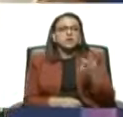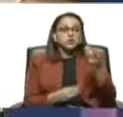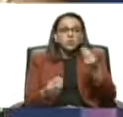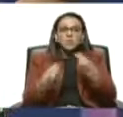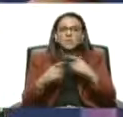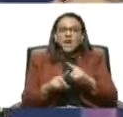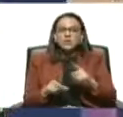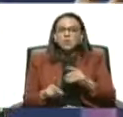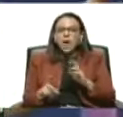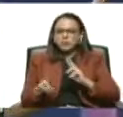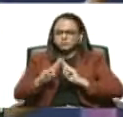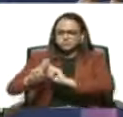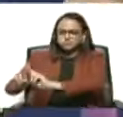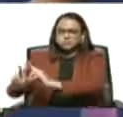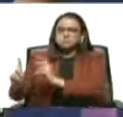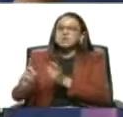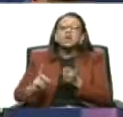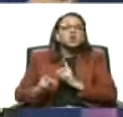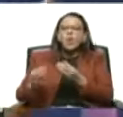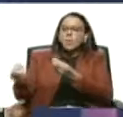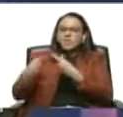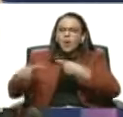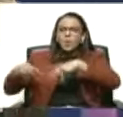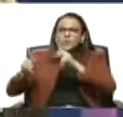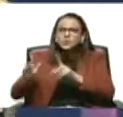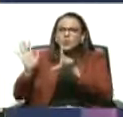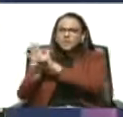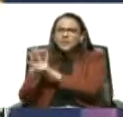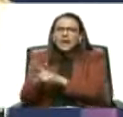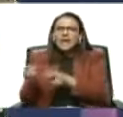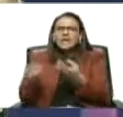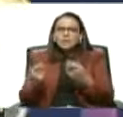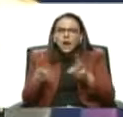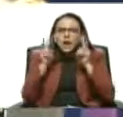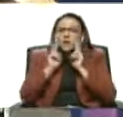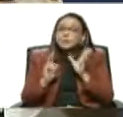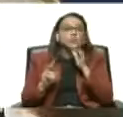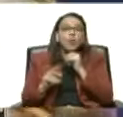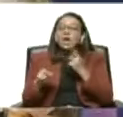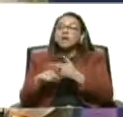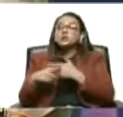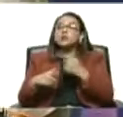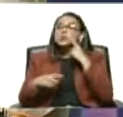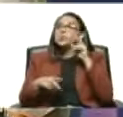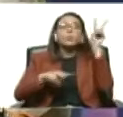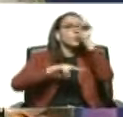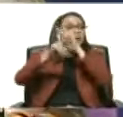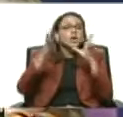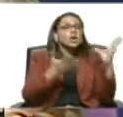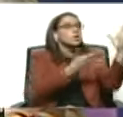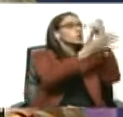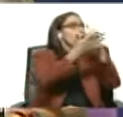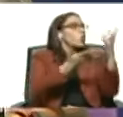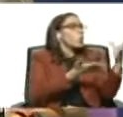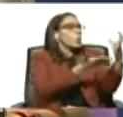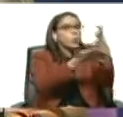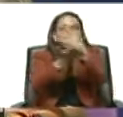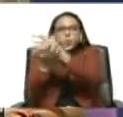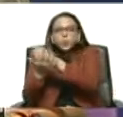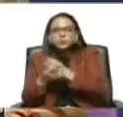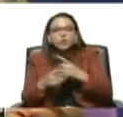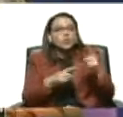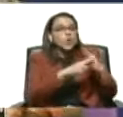agarra toda la inversión extranjera directa, si usted agarra toda la deuda externa y la suma no